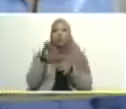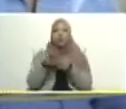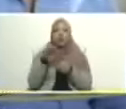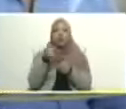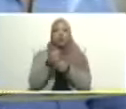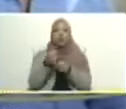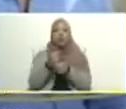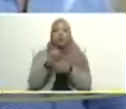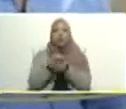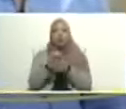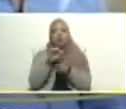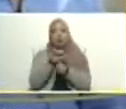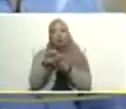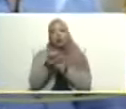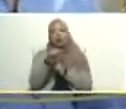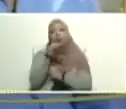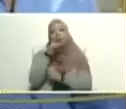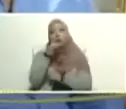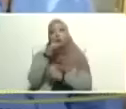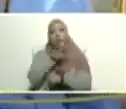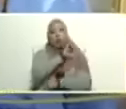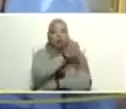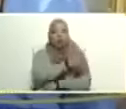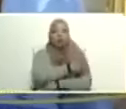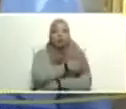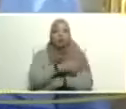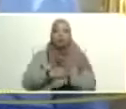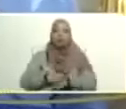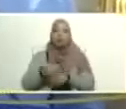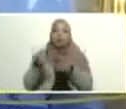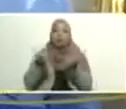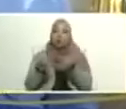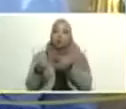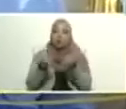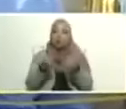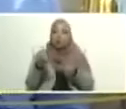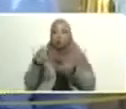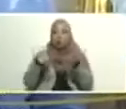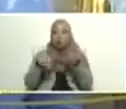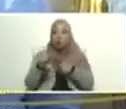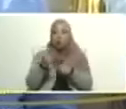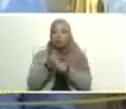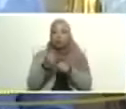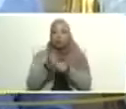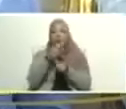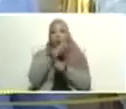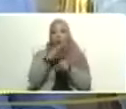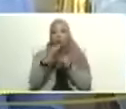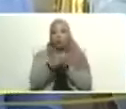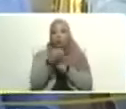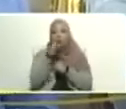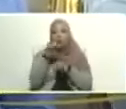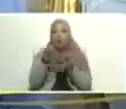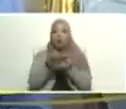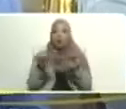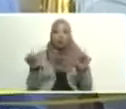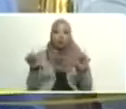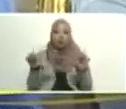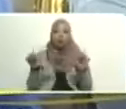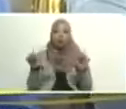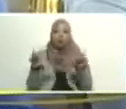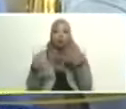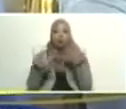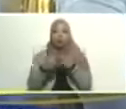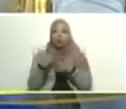a nivel ambiental, energético, económico, comercial, cultural, educativo, lo